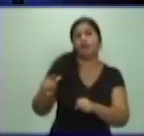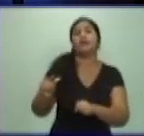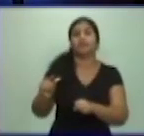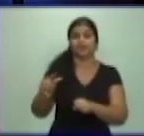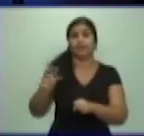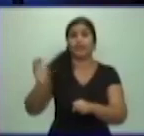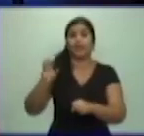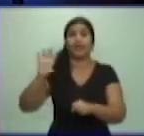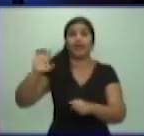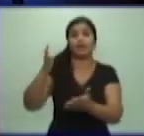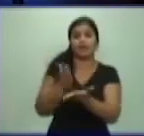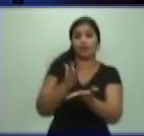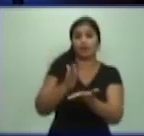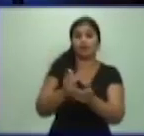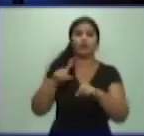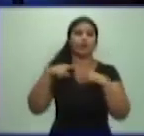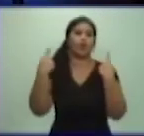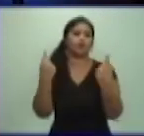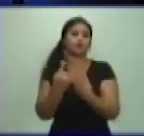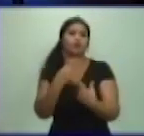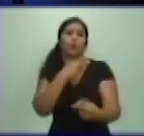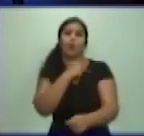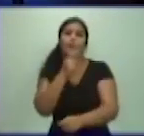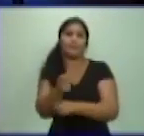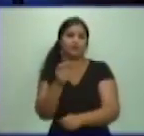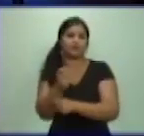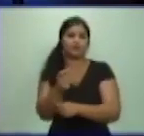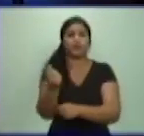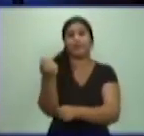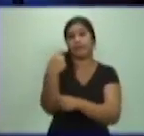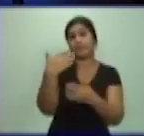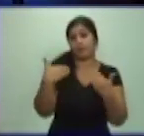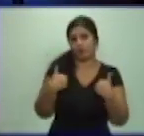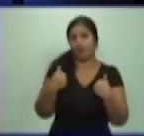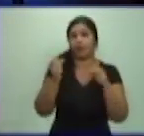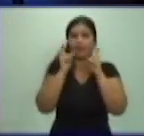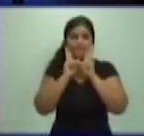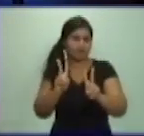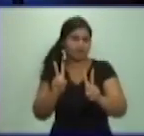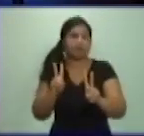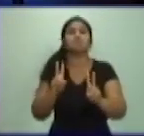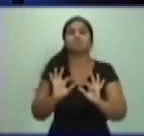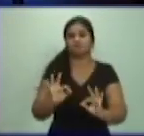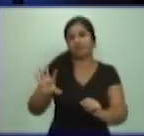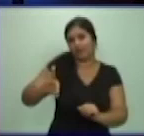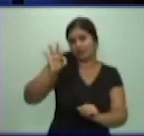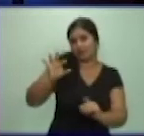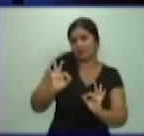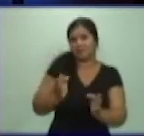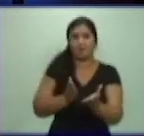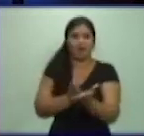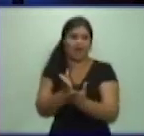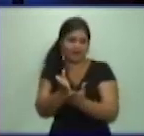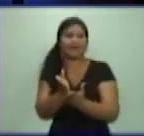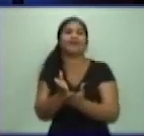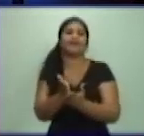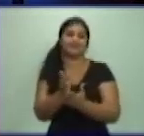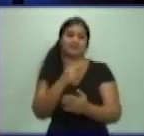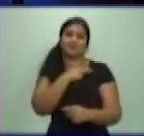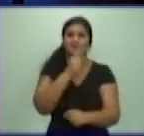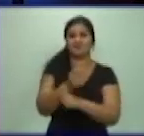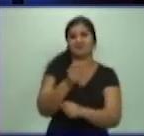a todos los maestros que fueron paradigmas en mi vida para escoger esta profesión, a todos mis compañeros de trabajo de